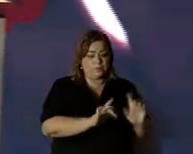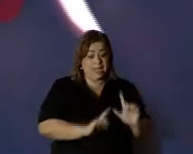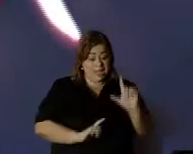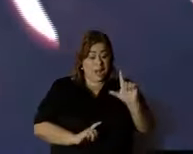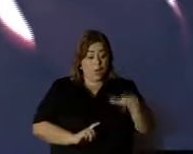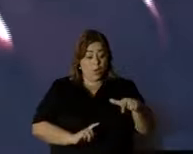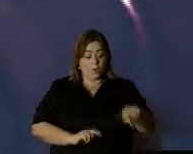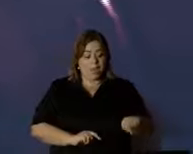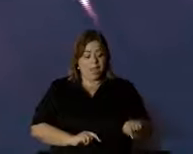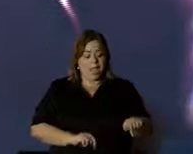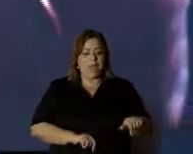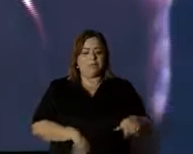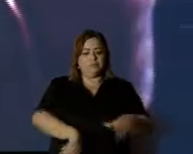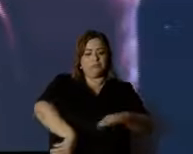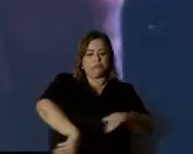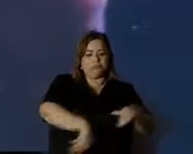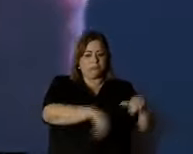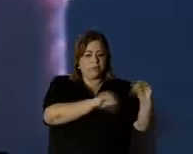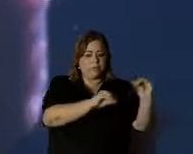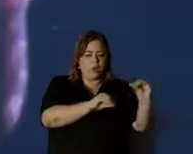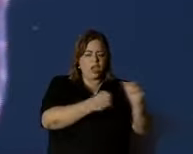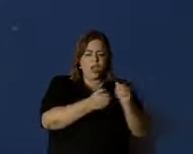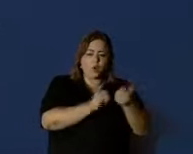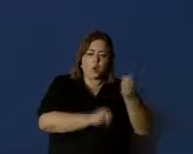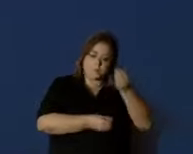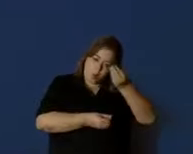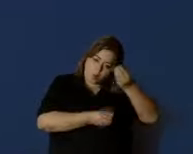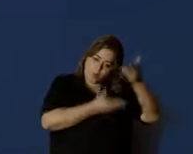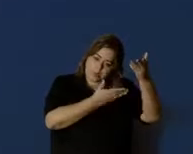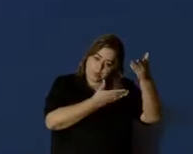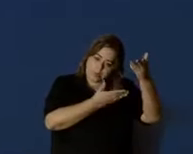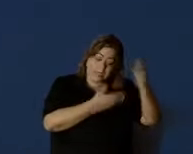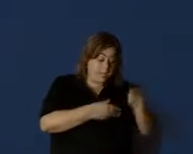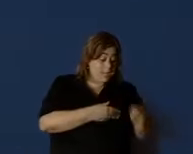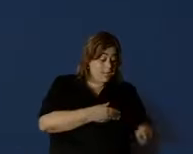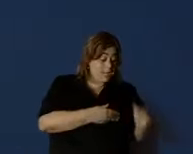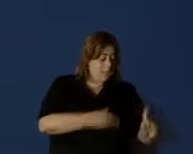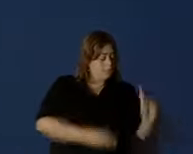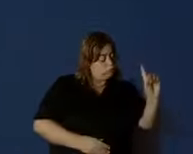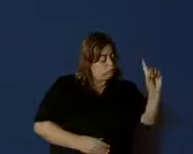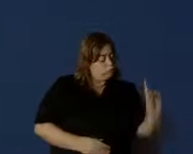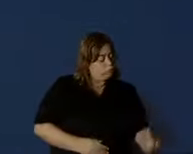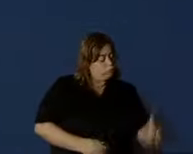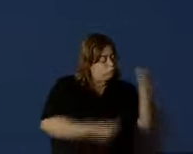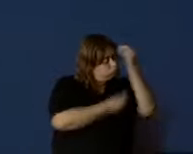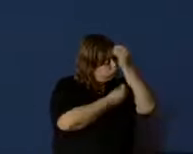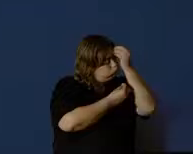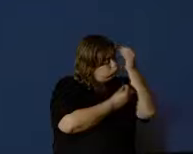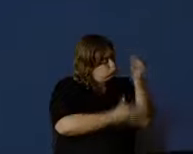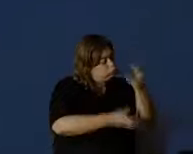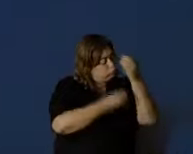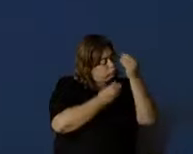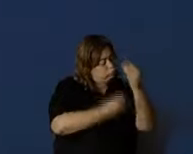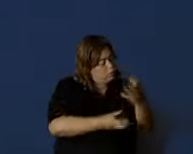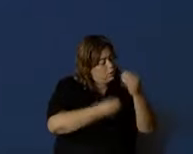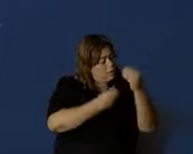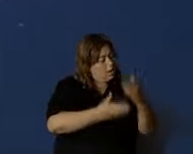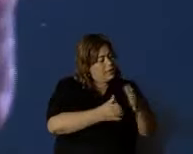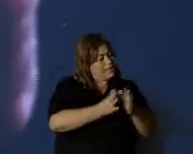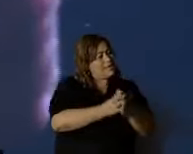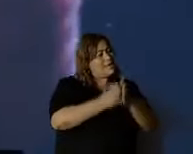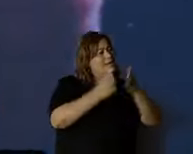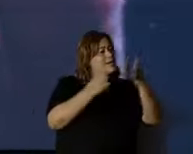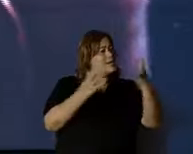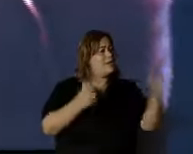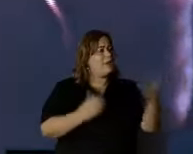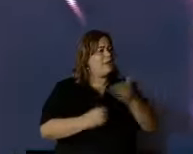fue, diga obediencia, y comenzó a publicar en Decápolis cuán grandes cosas